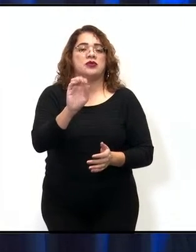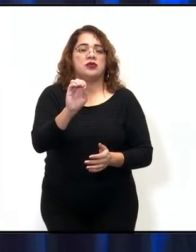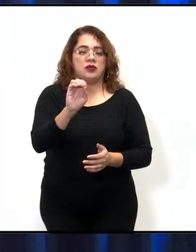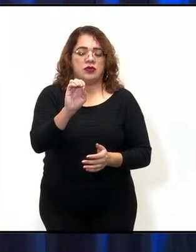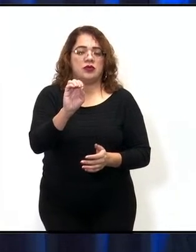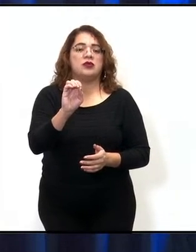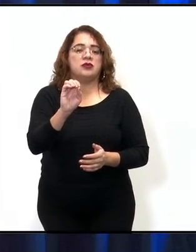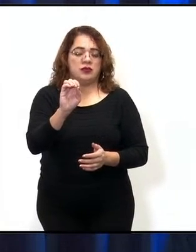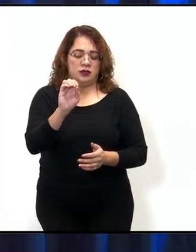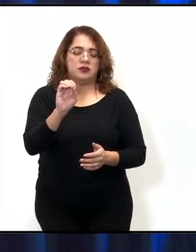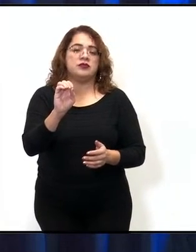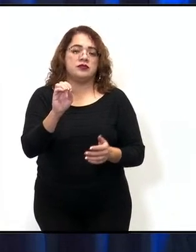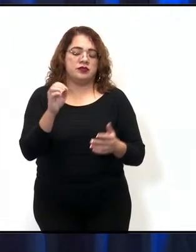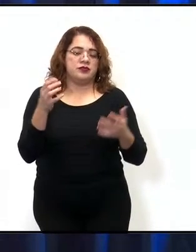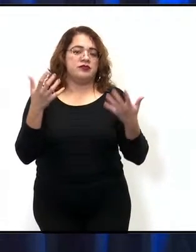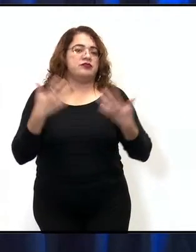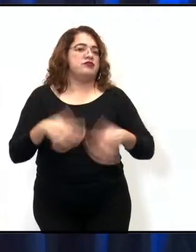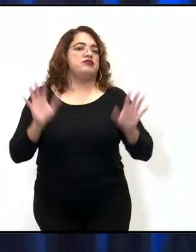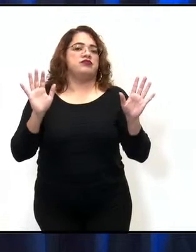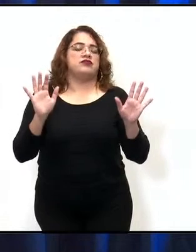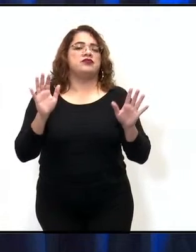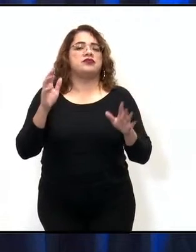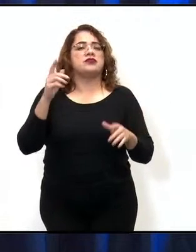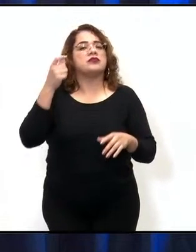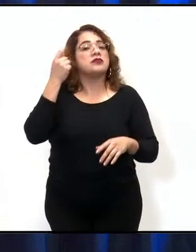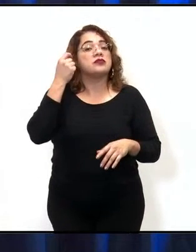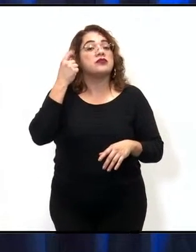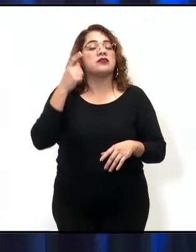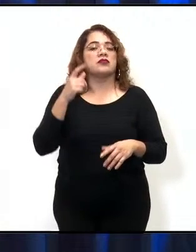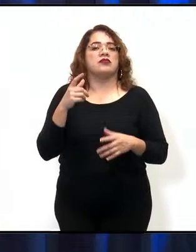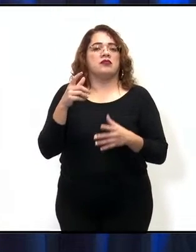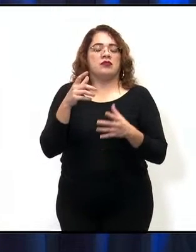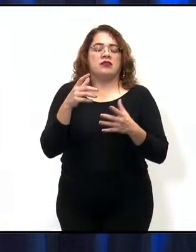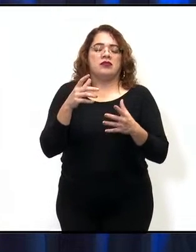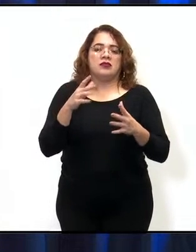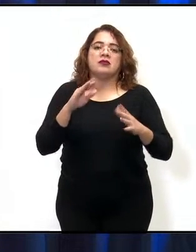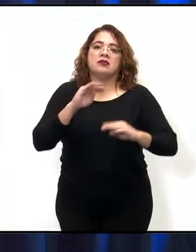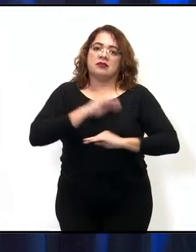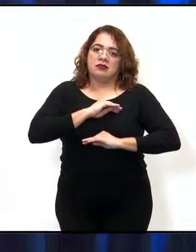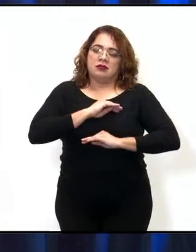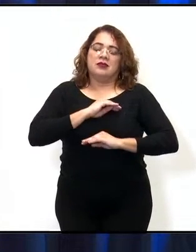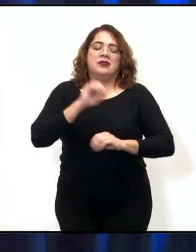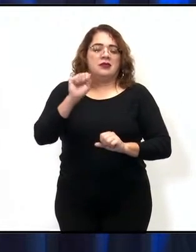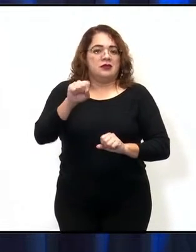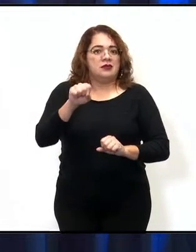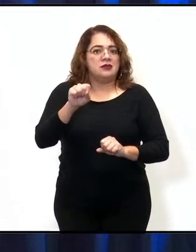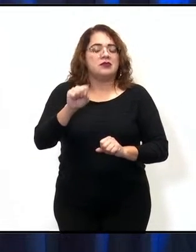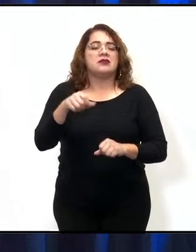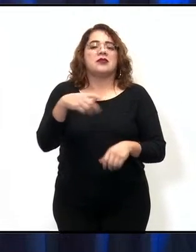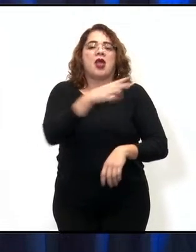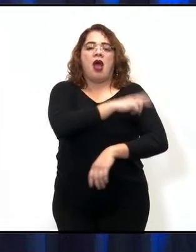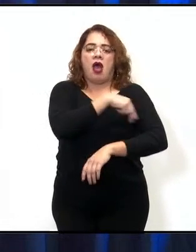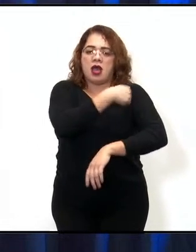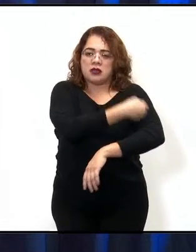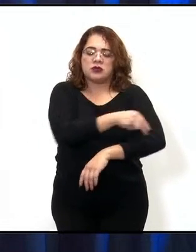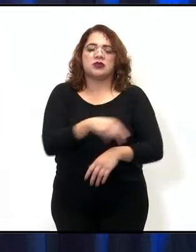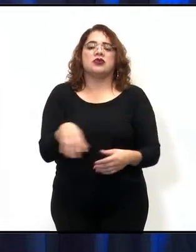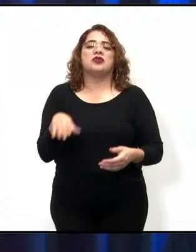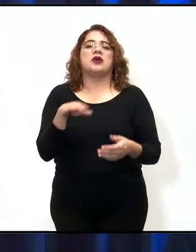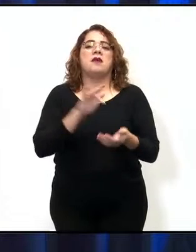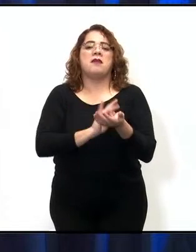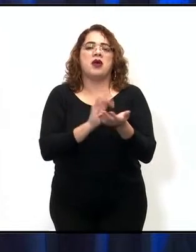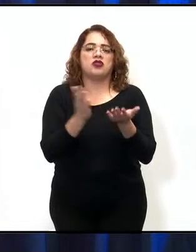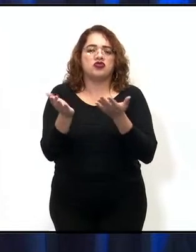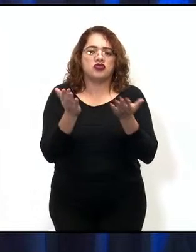17,450 dosis de vacunas que han pasado por Long Beach hasta ahora. El personal médico y hospitalario